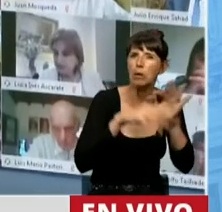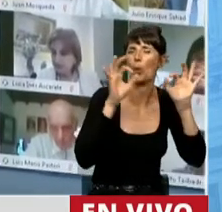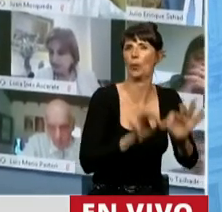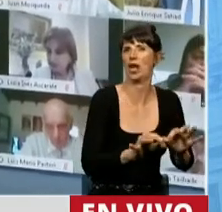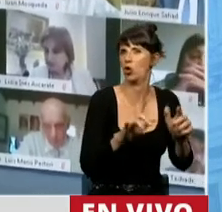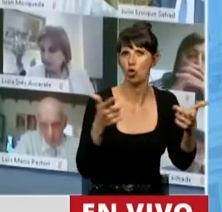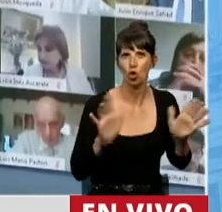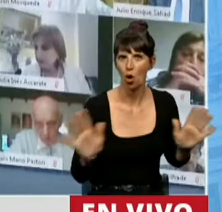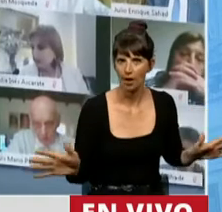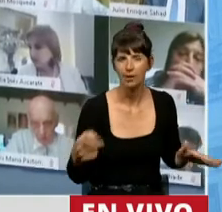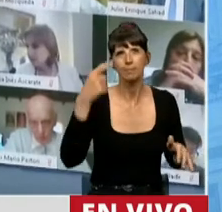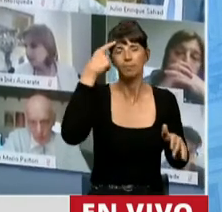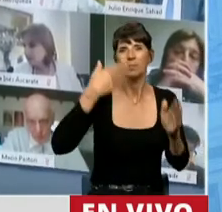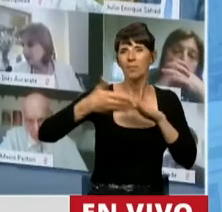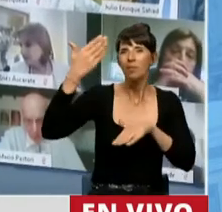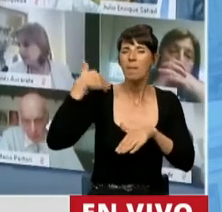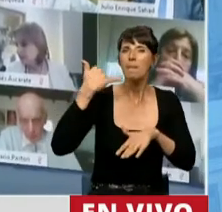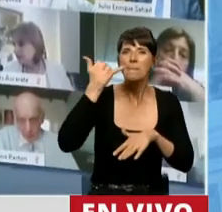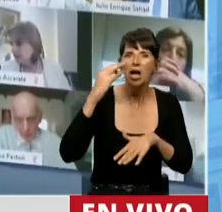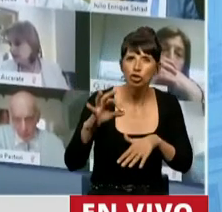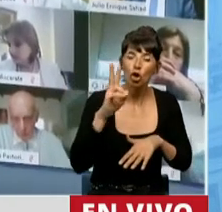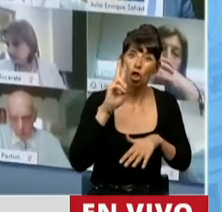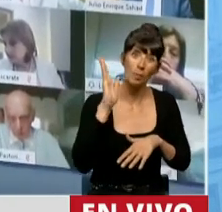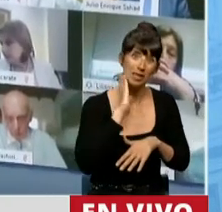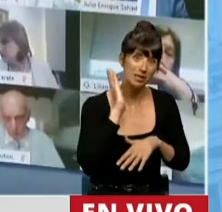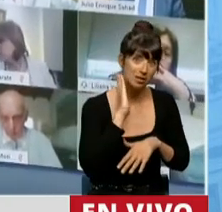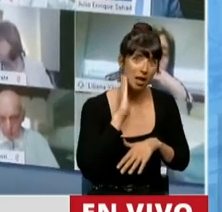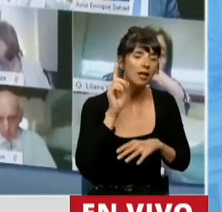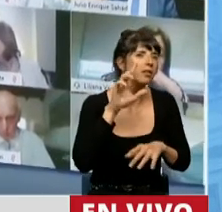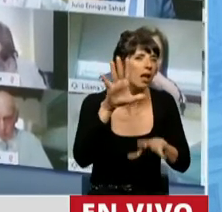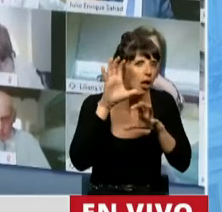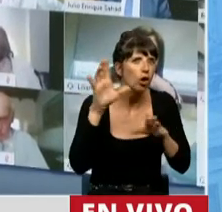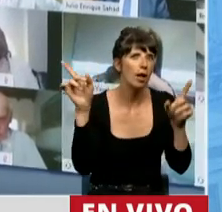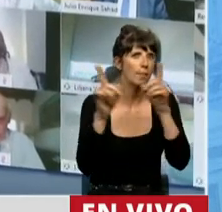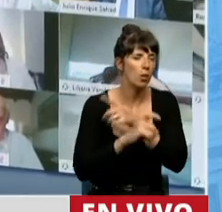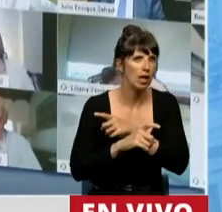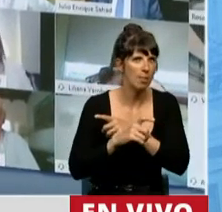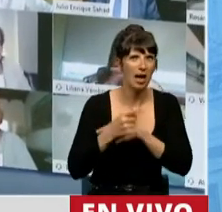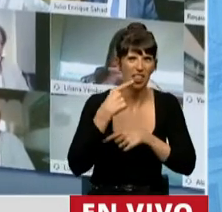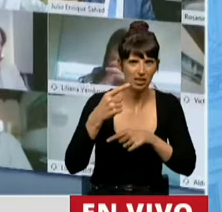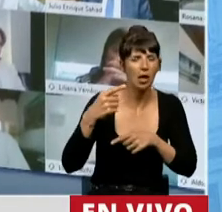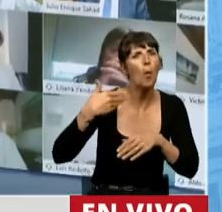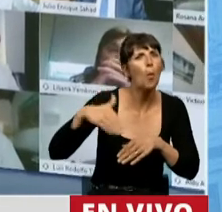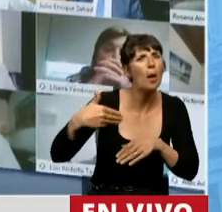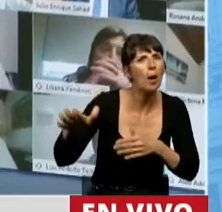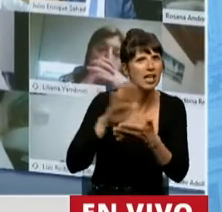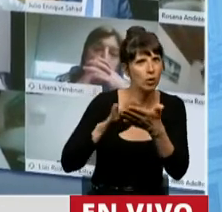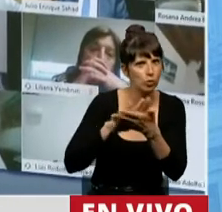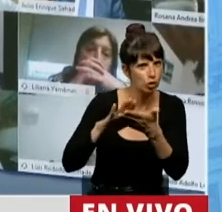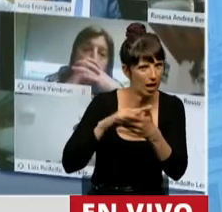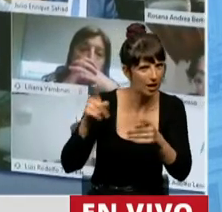Volvamos en ese sentido a mayo de 2016 para recordar algunos de los problemas que nos habían dicho que venían a reparar la ley